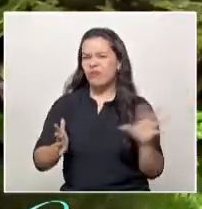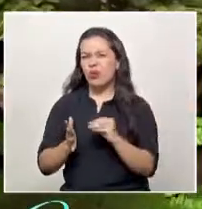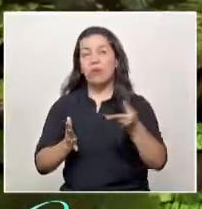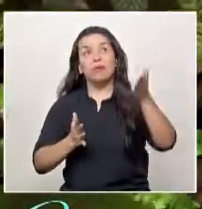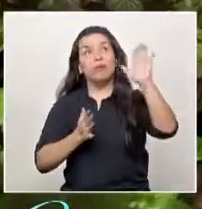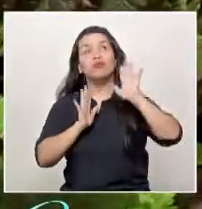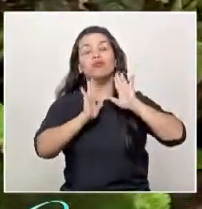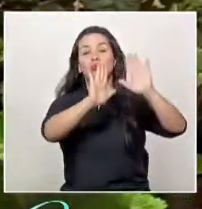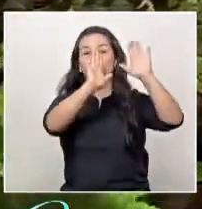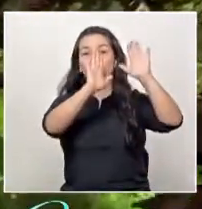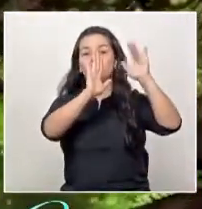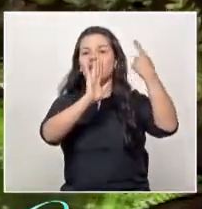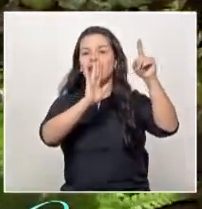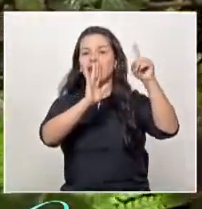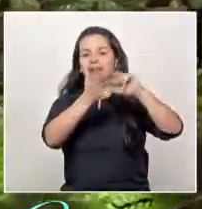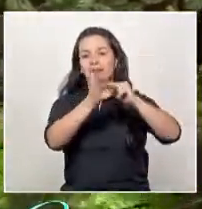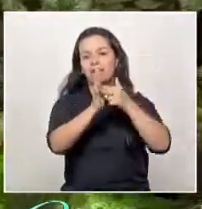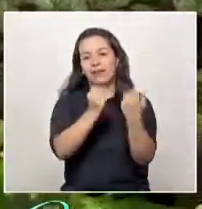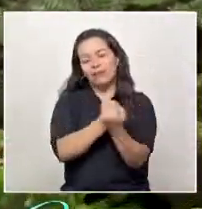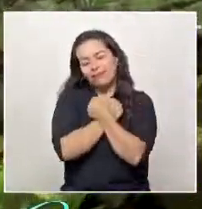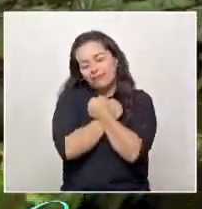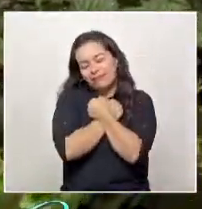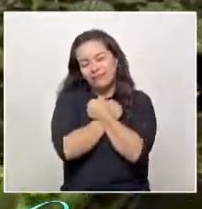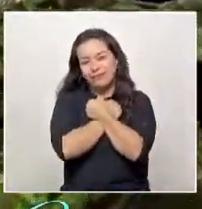Dios es amor.